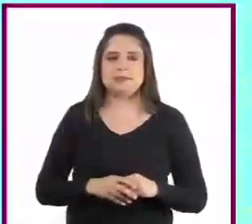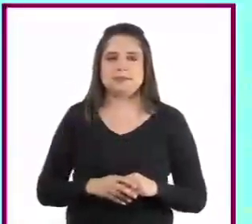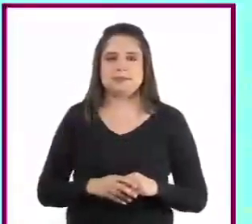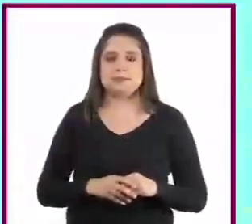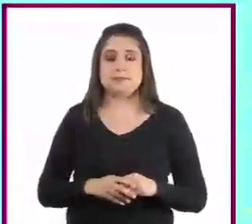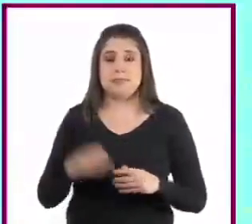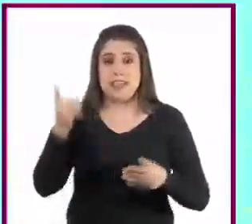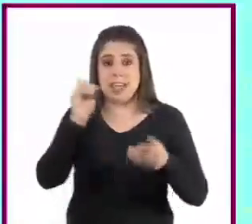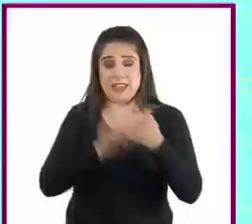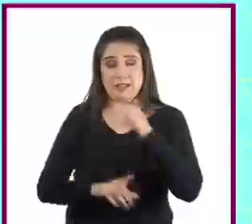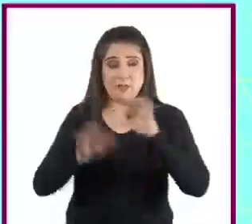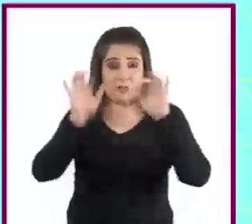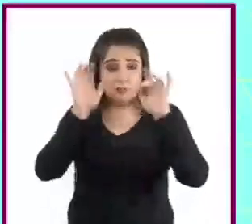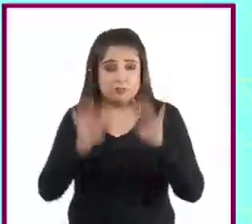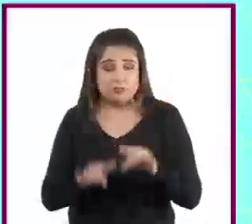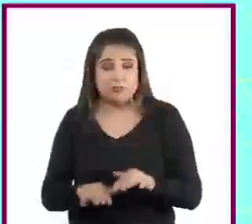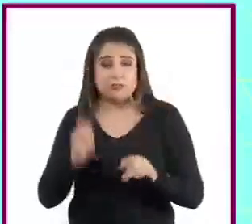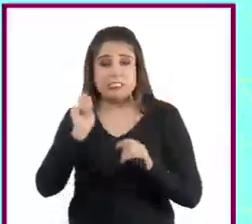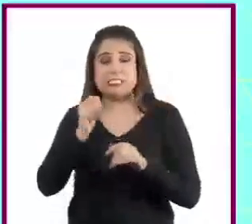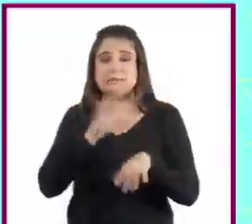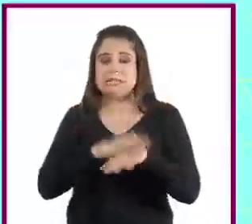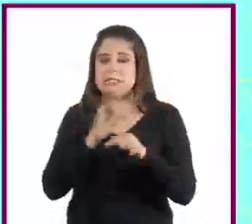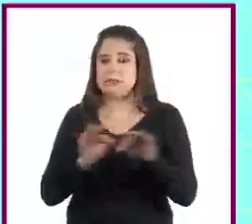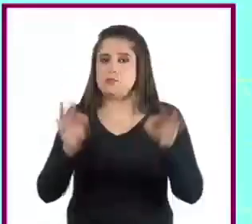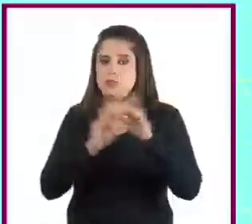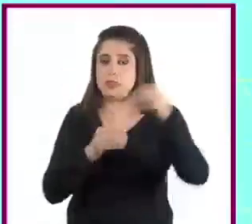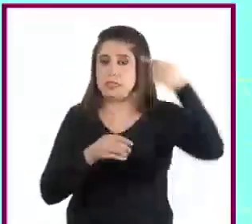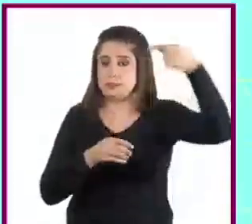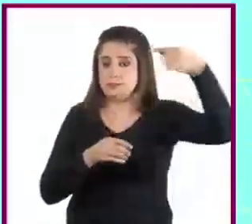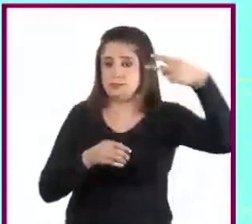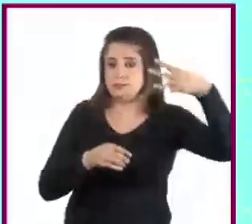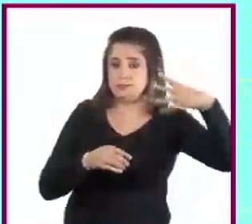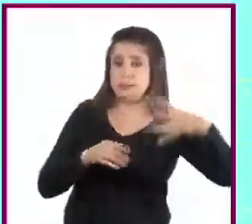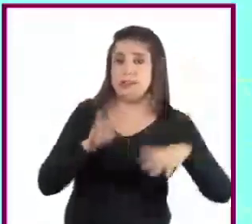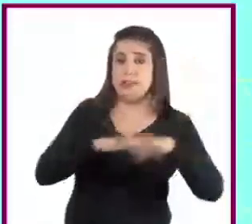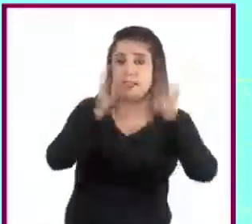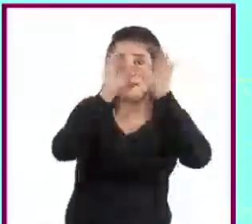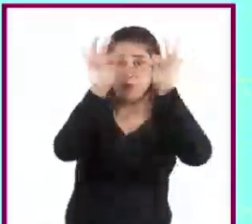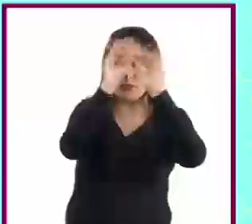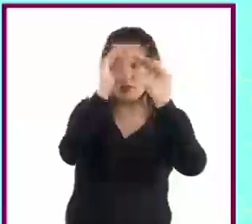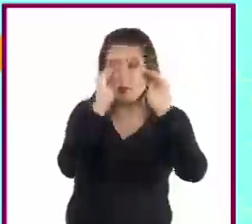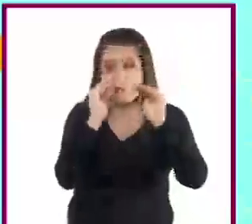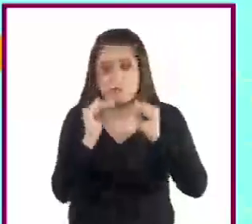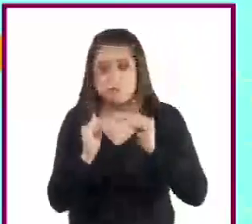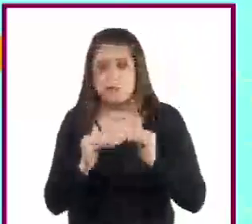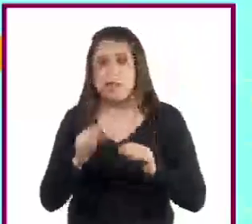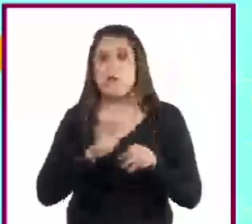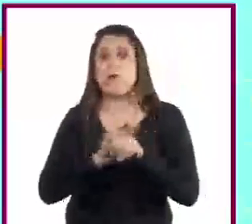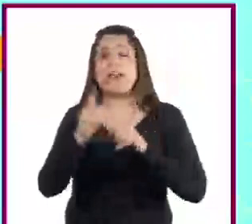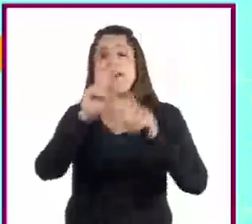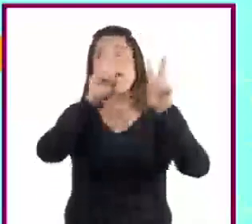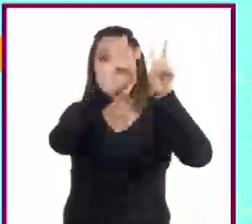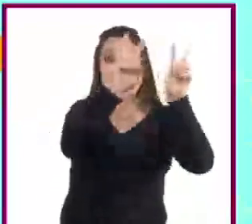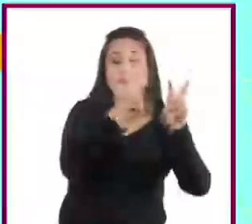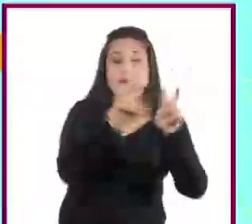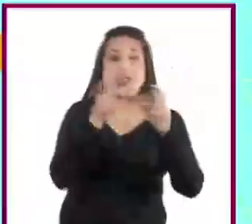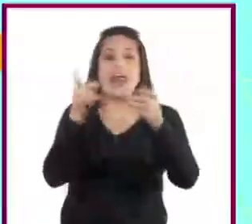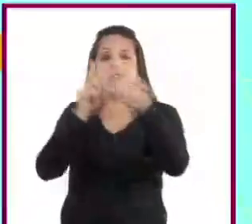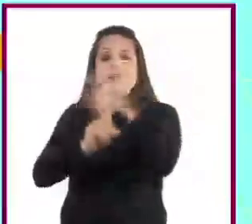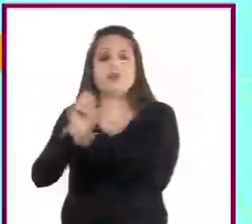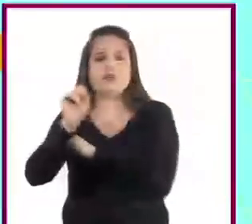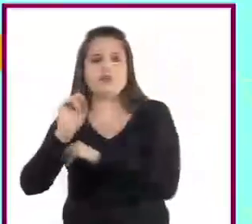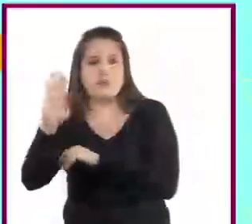El contenido se ubica de acuerdo con su importancia y cuáles y dónde están incluidos los subtemas dentro de los